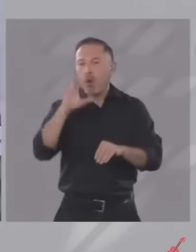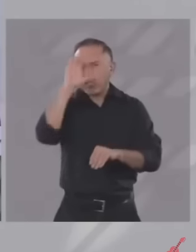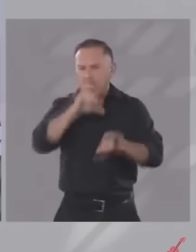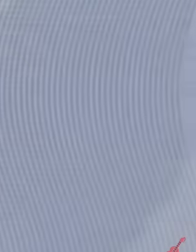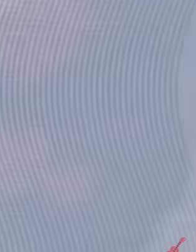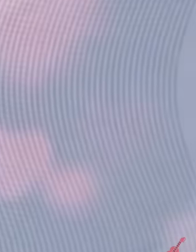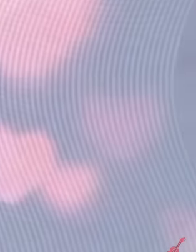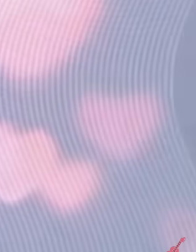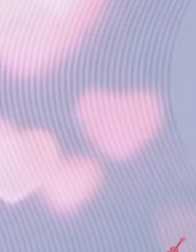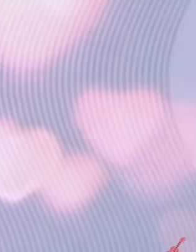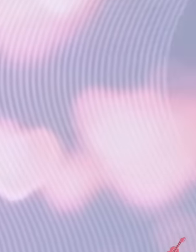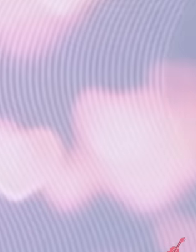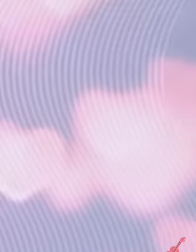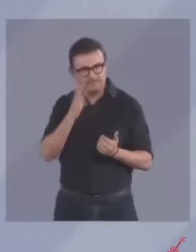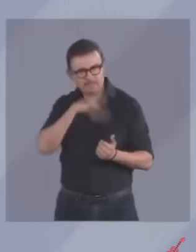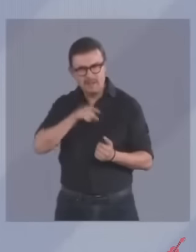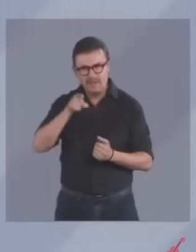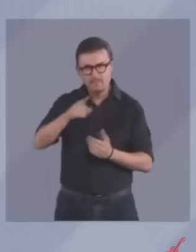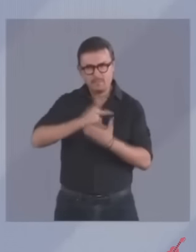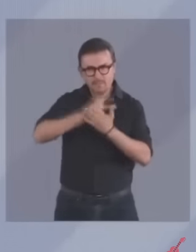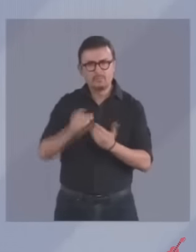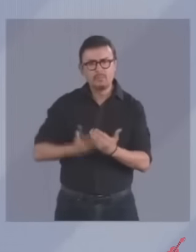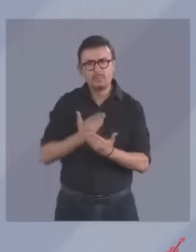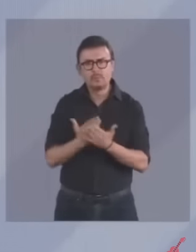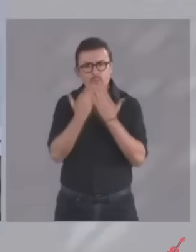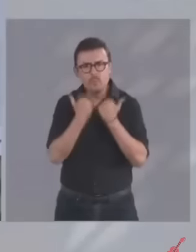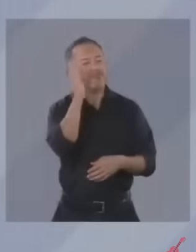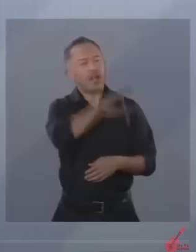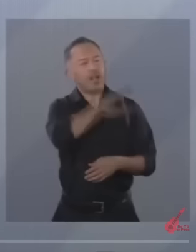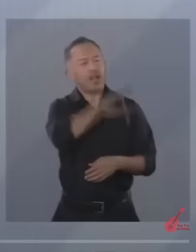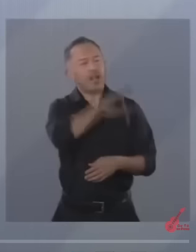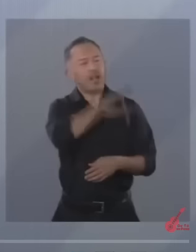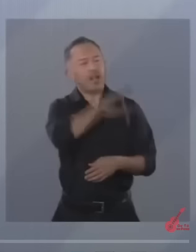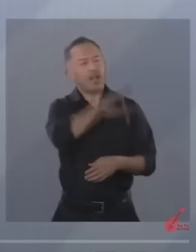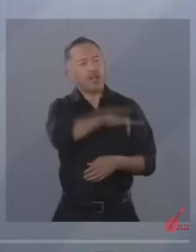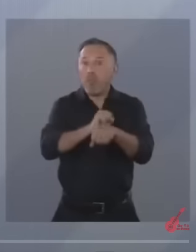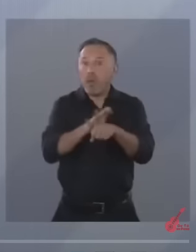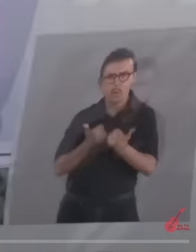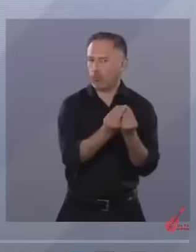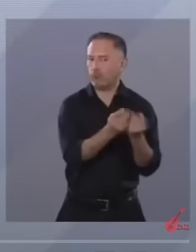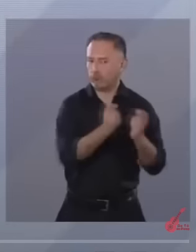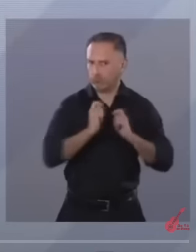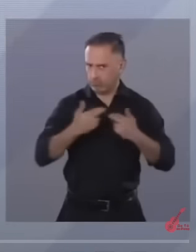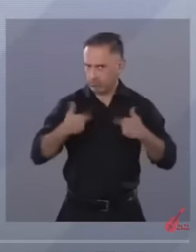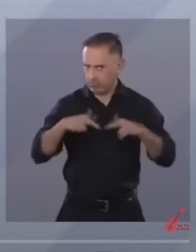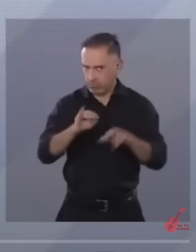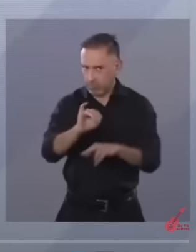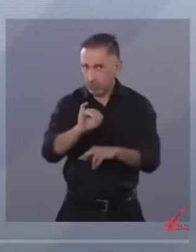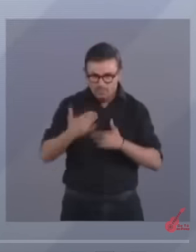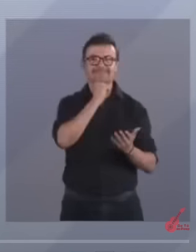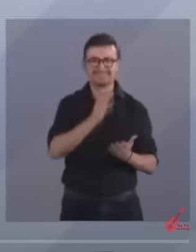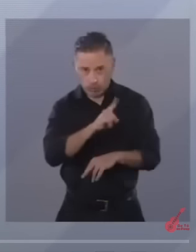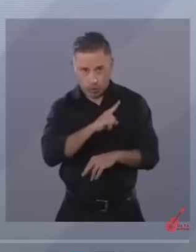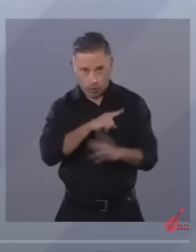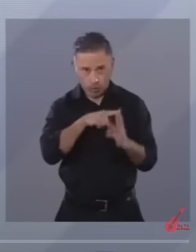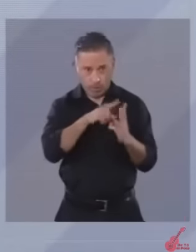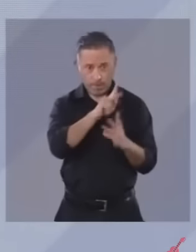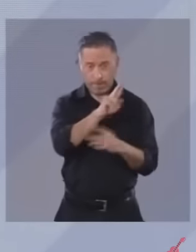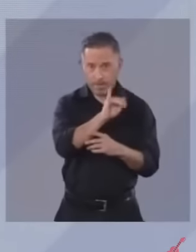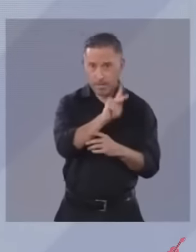al éxito. No voy a caer en provocaciones sexuales. Yo sí me voy a